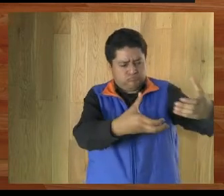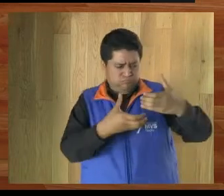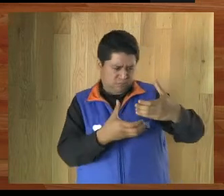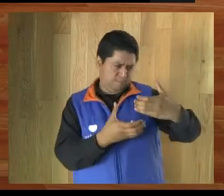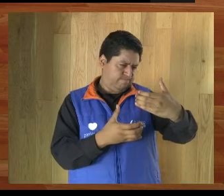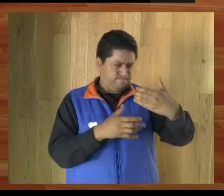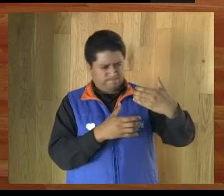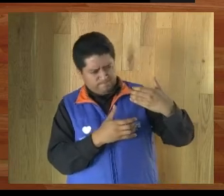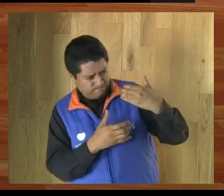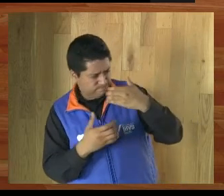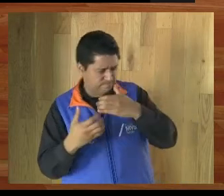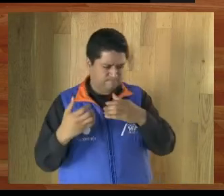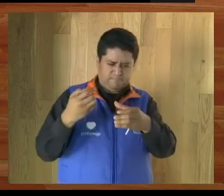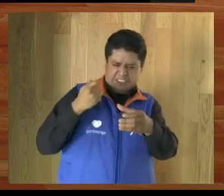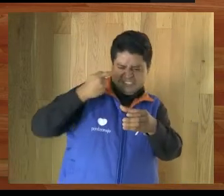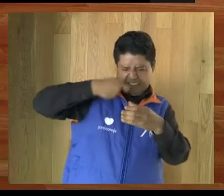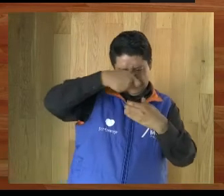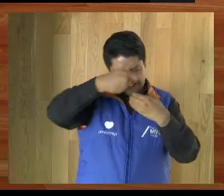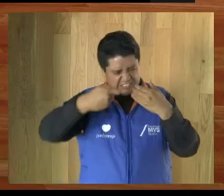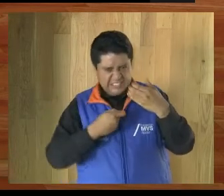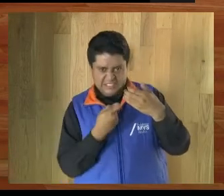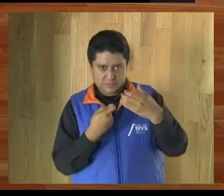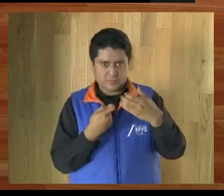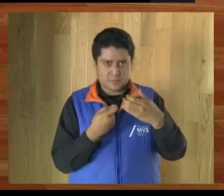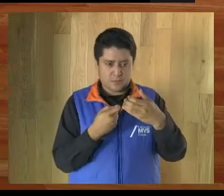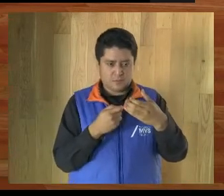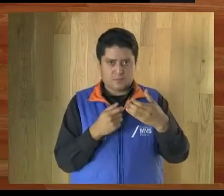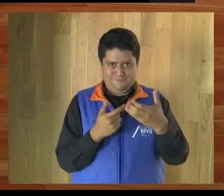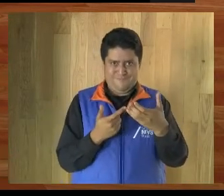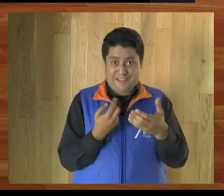producto tú pones en el mercado a la sociedad.